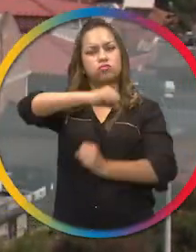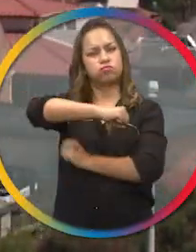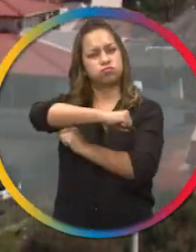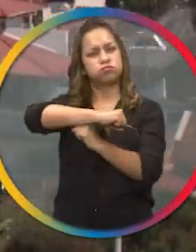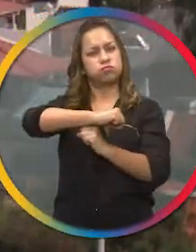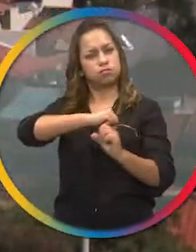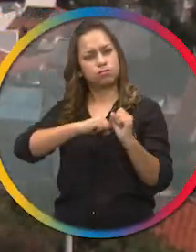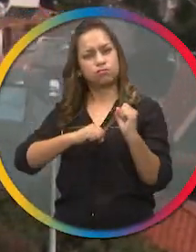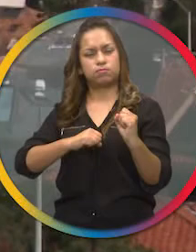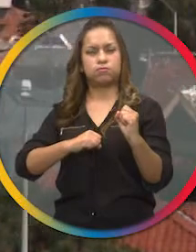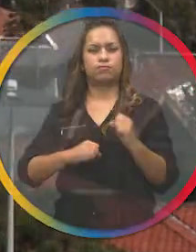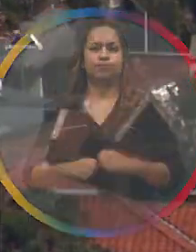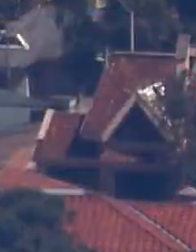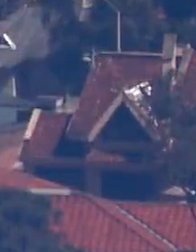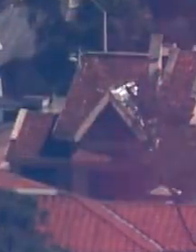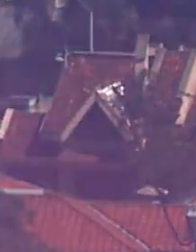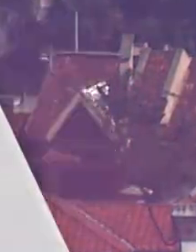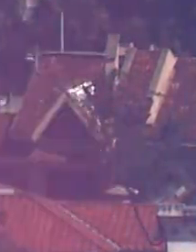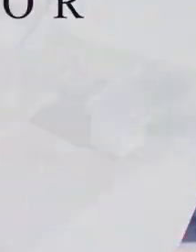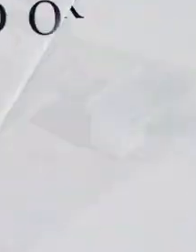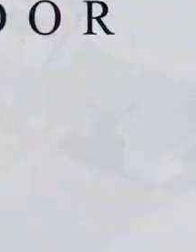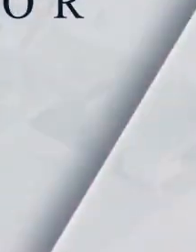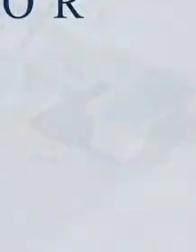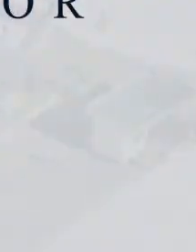la vida de los ecuatorianos.